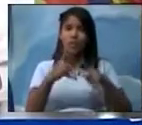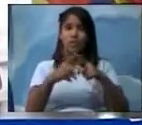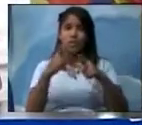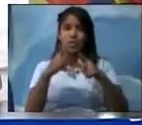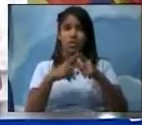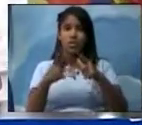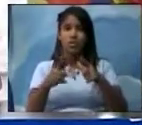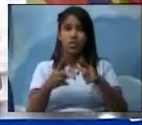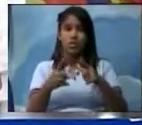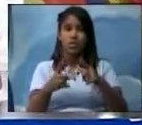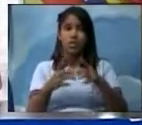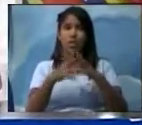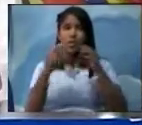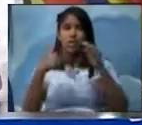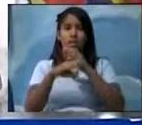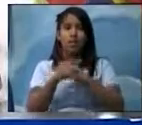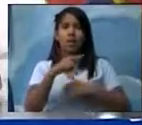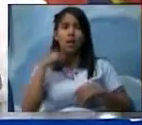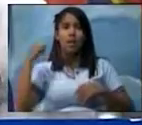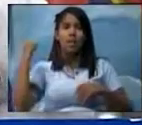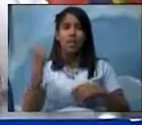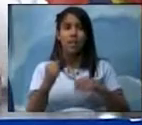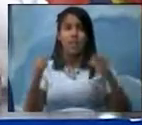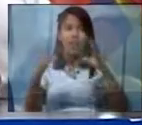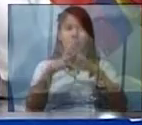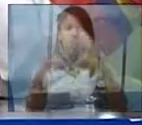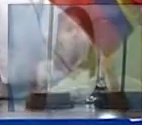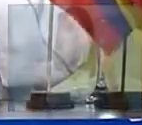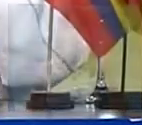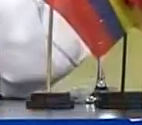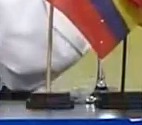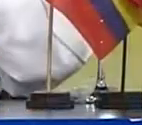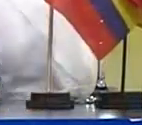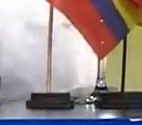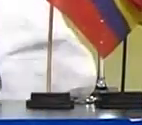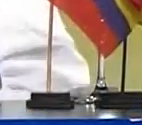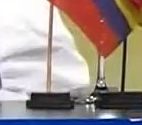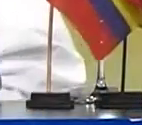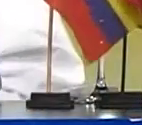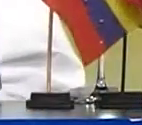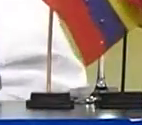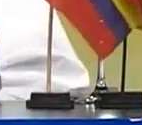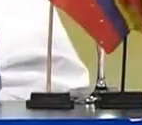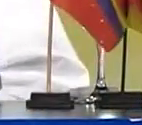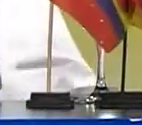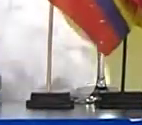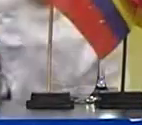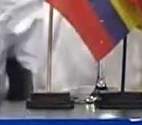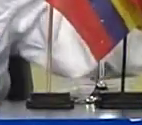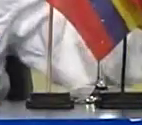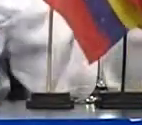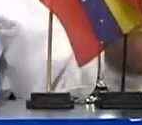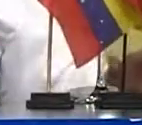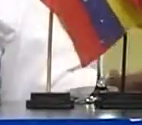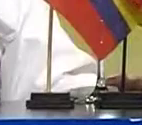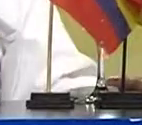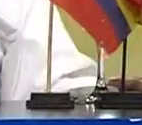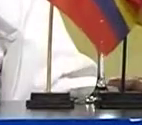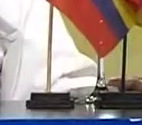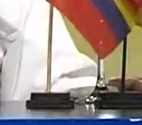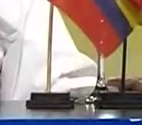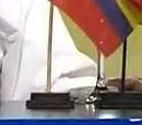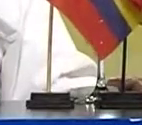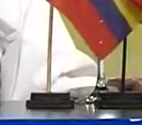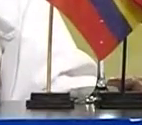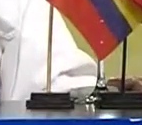Oiga mandar a matar a todos a todos los sabios pero gracias a